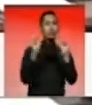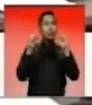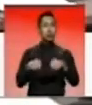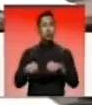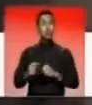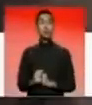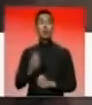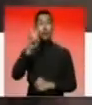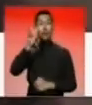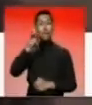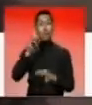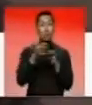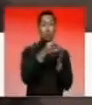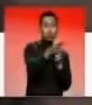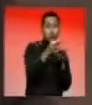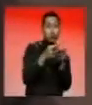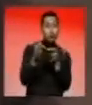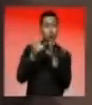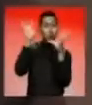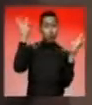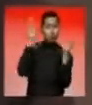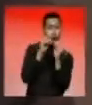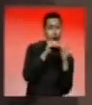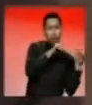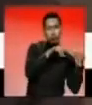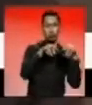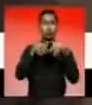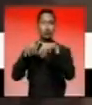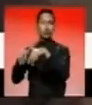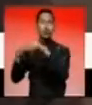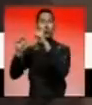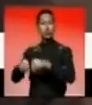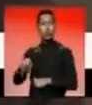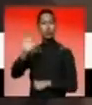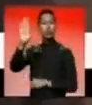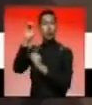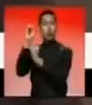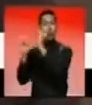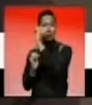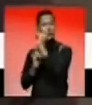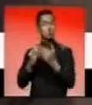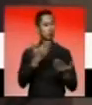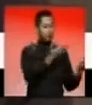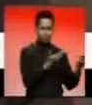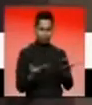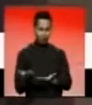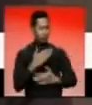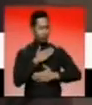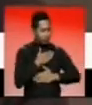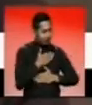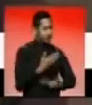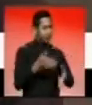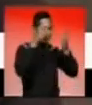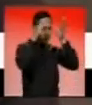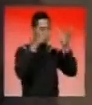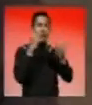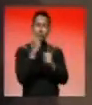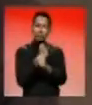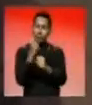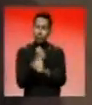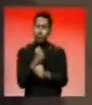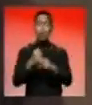capital. En donde serán tratados con la dignidad, eficiencia y esmero que se merecen y en la que podrán asistir a que se resuelvan